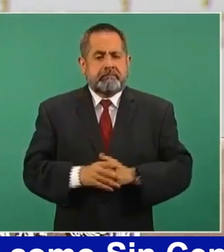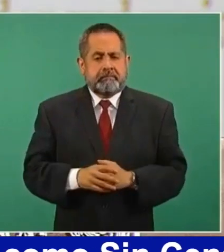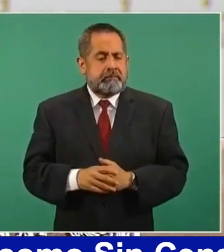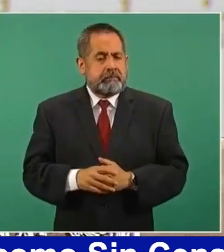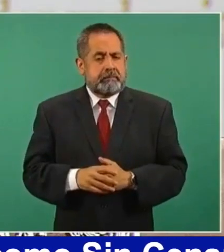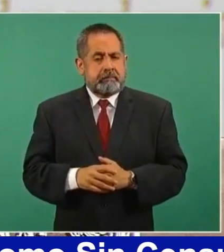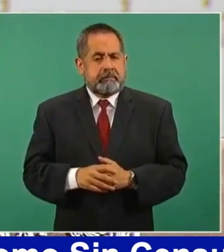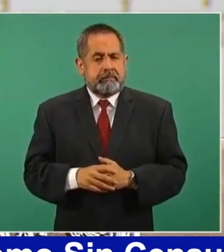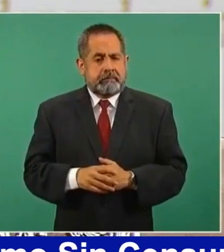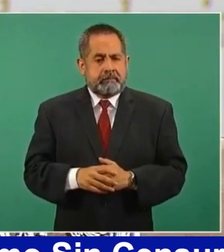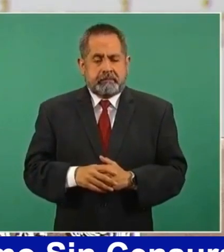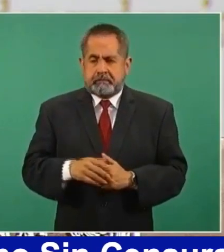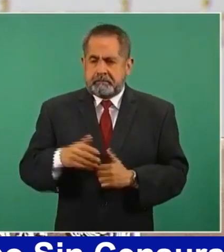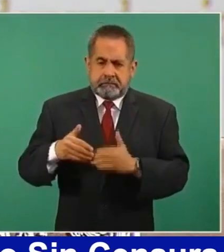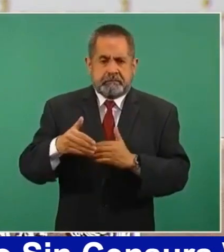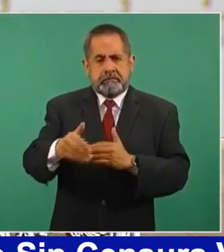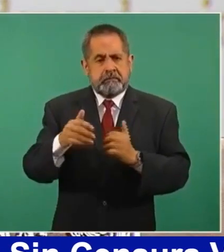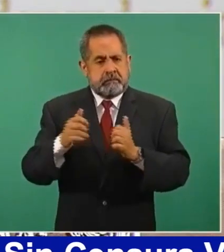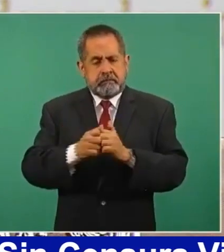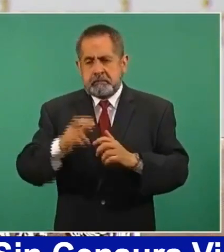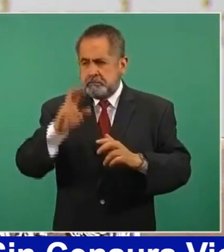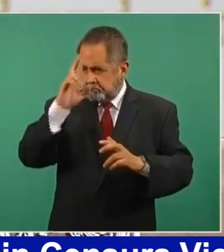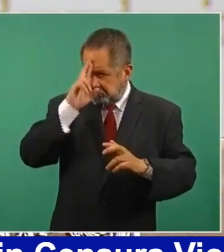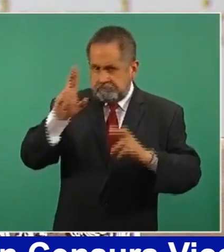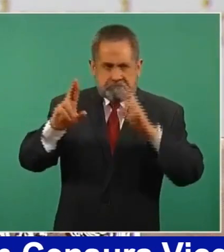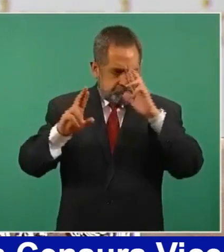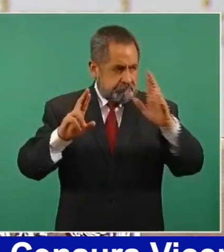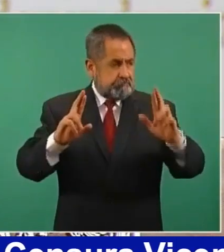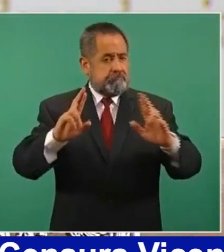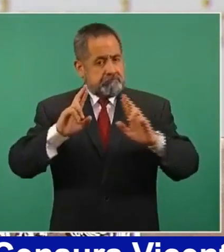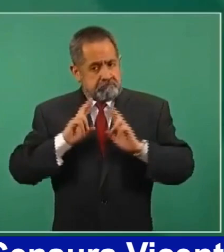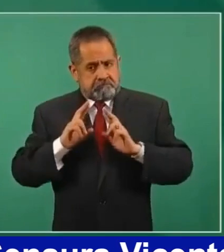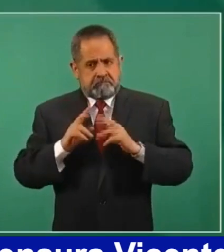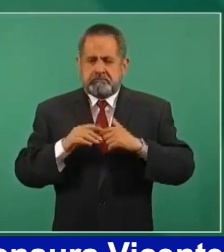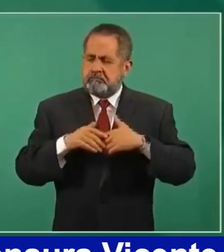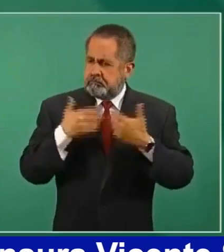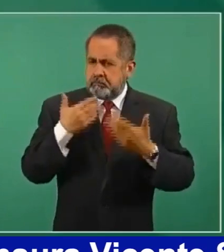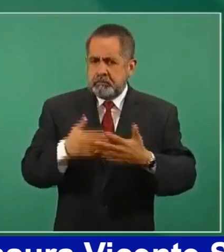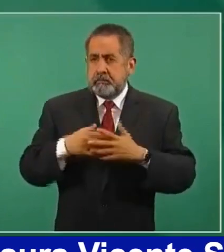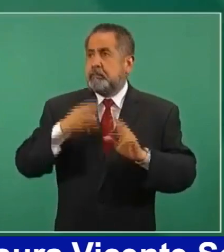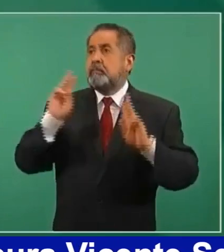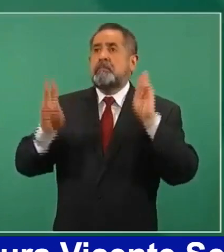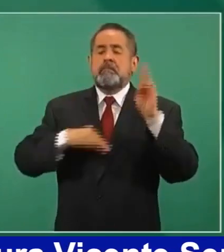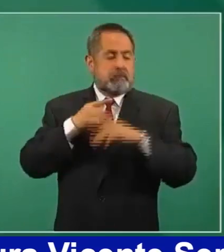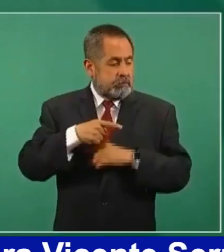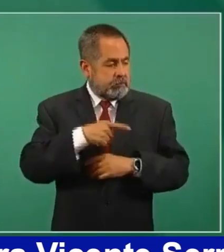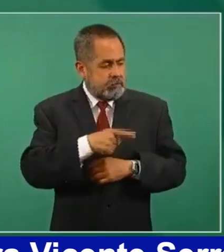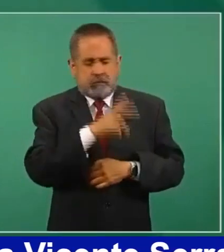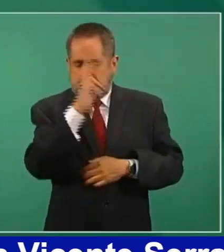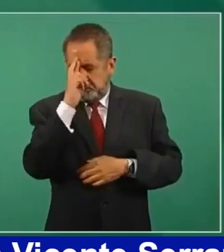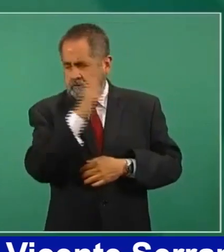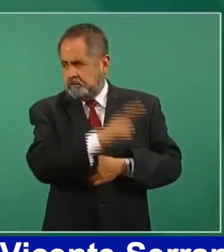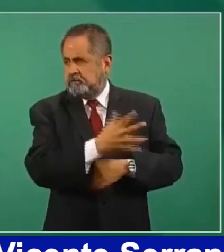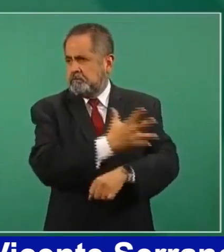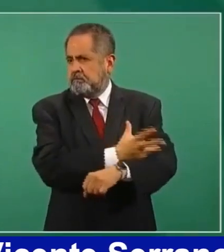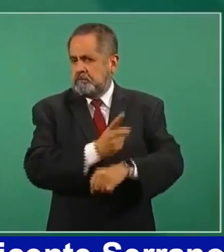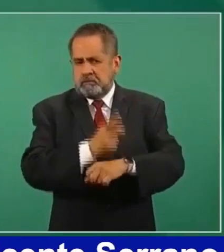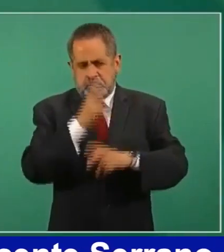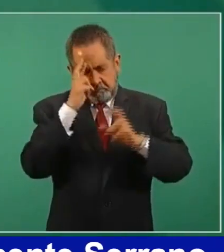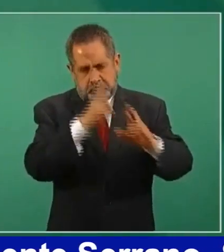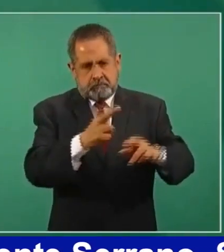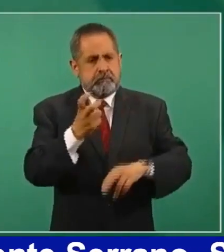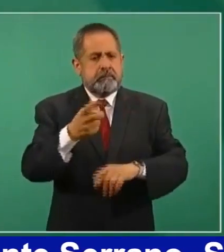vamos a ser respetados en México y en el mundo. Entonces